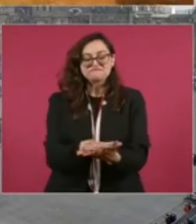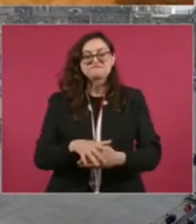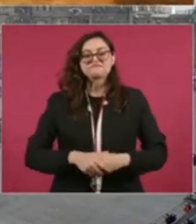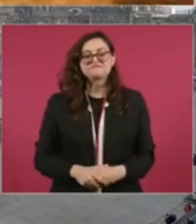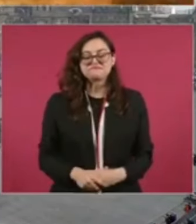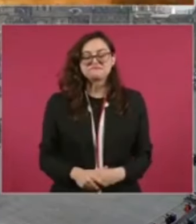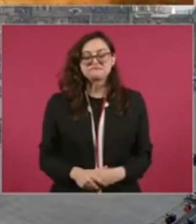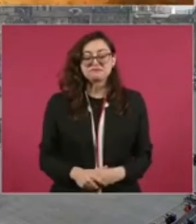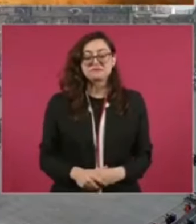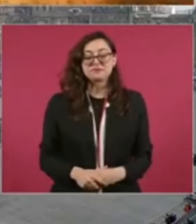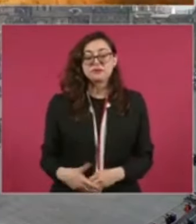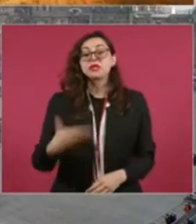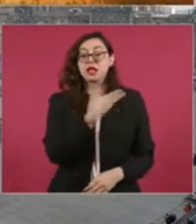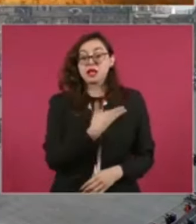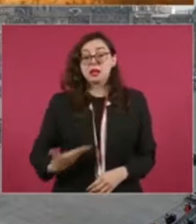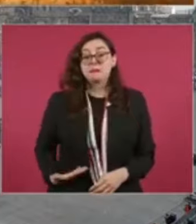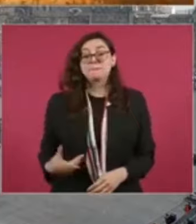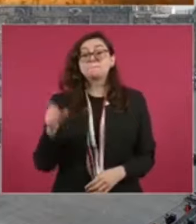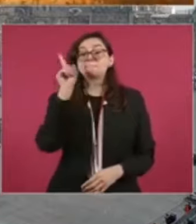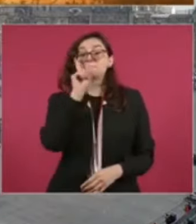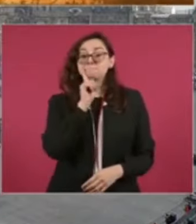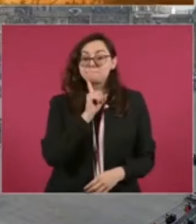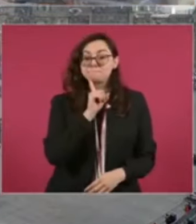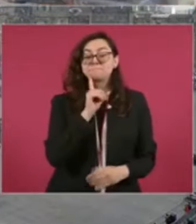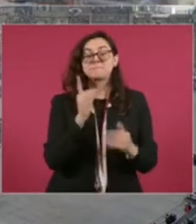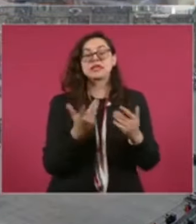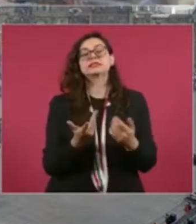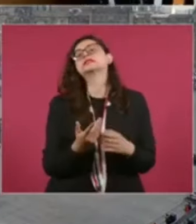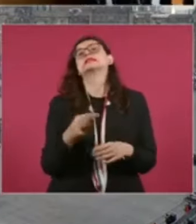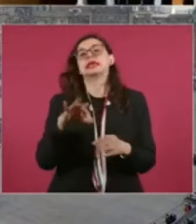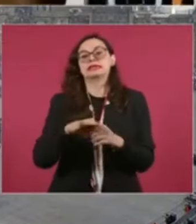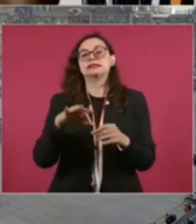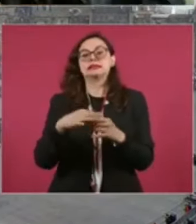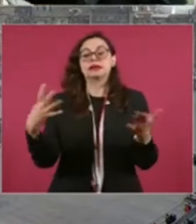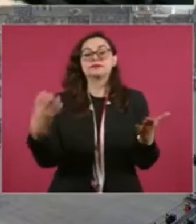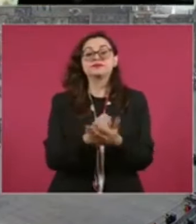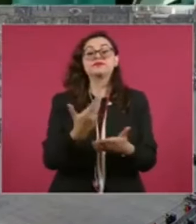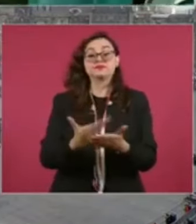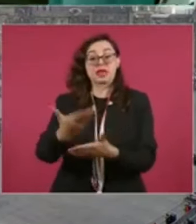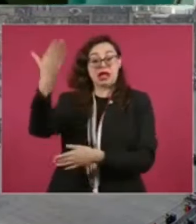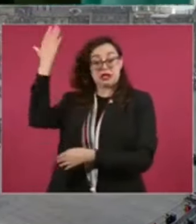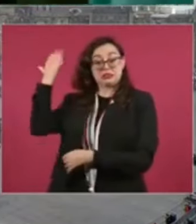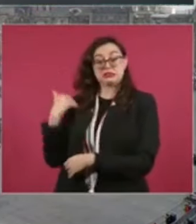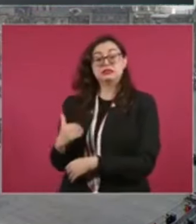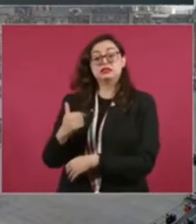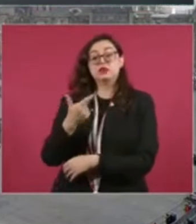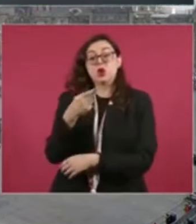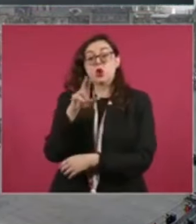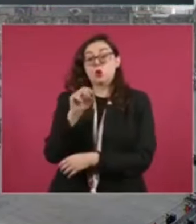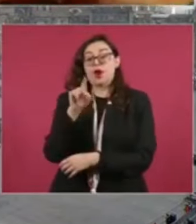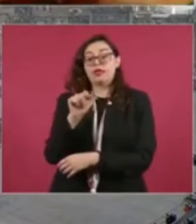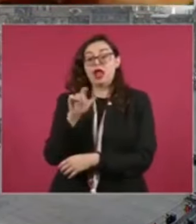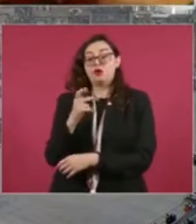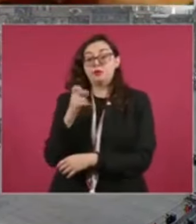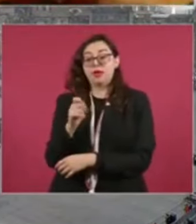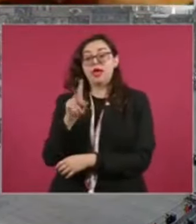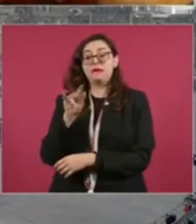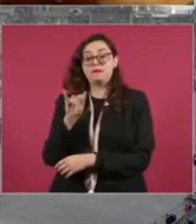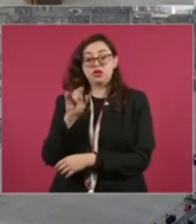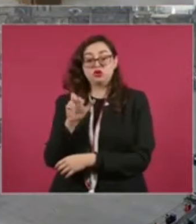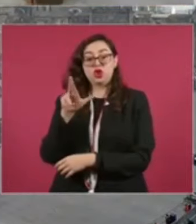Presidenta electa, Guadalupe Victoria dijo en su momento: cuando el pueblo salta sus barreras,